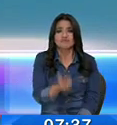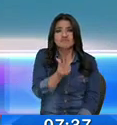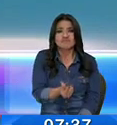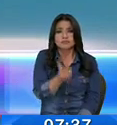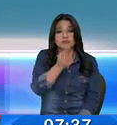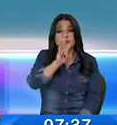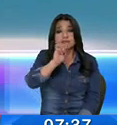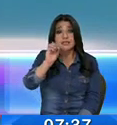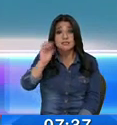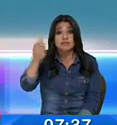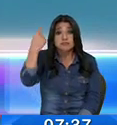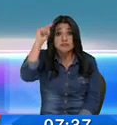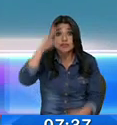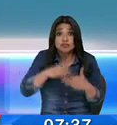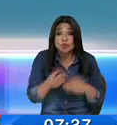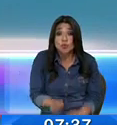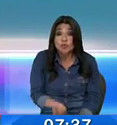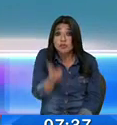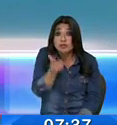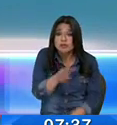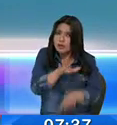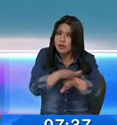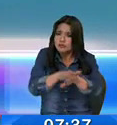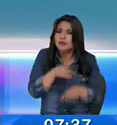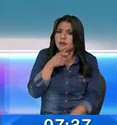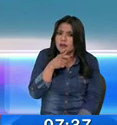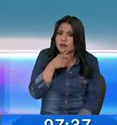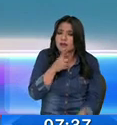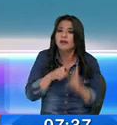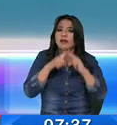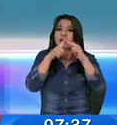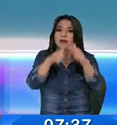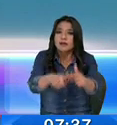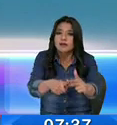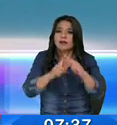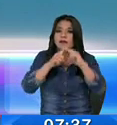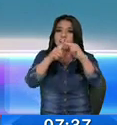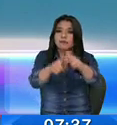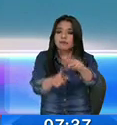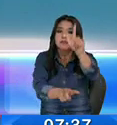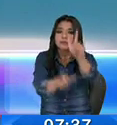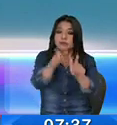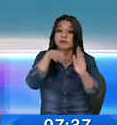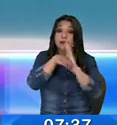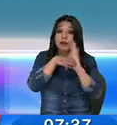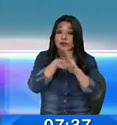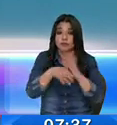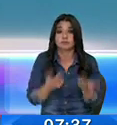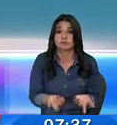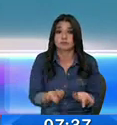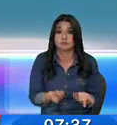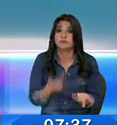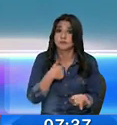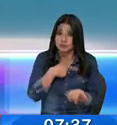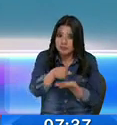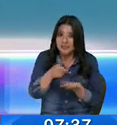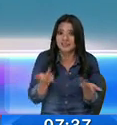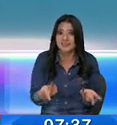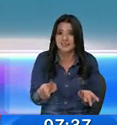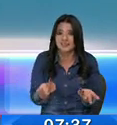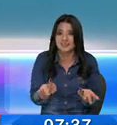de dólares que son producto de los créditos que se entregan a los usuarios de la banca y terminamos nosotros pagando